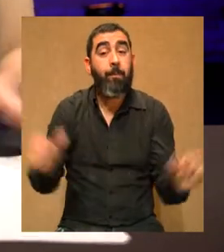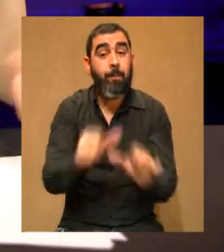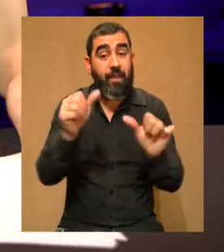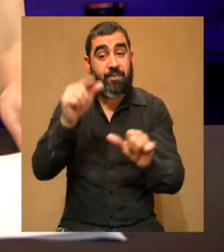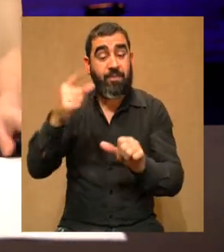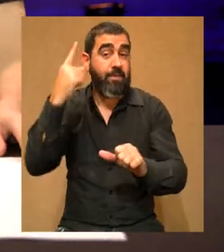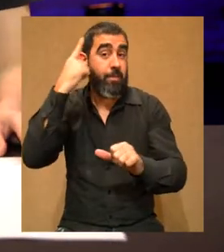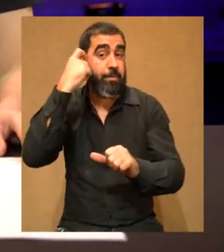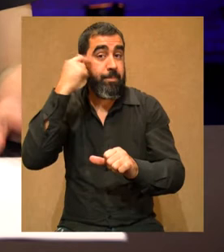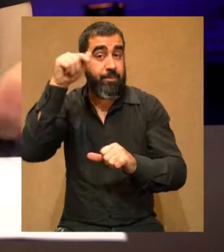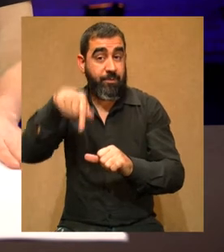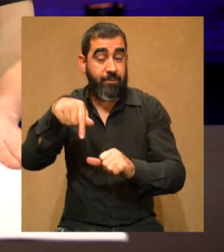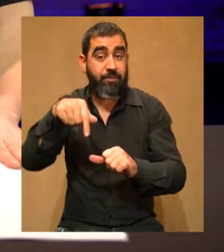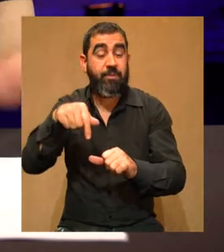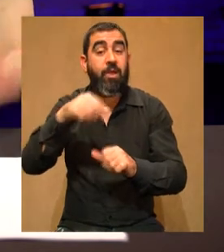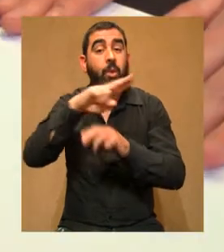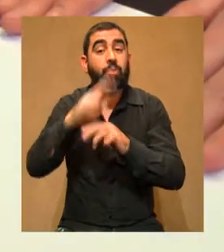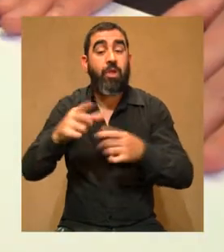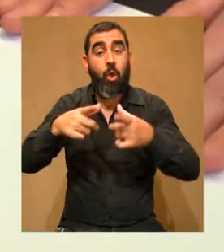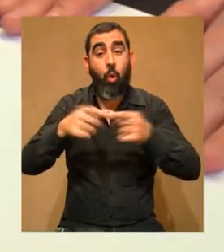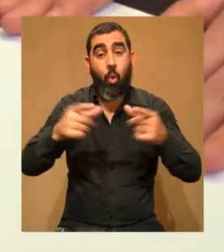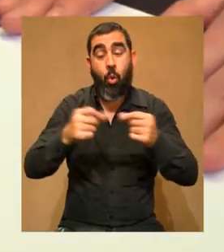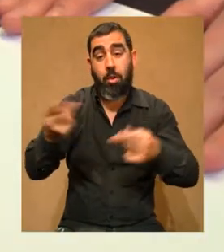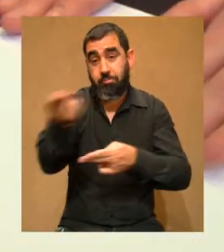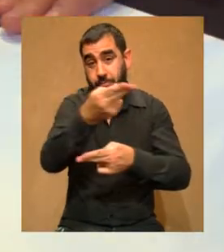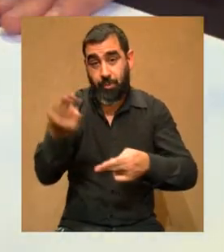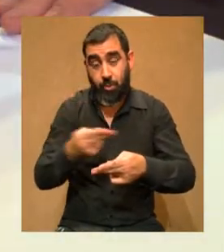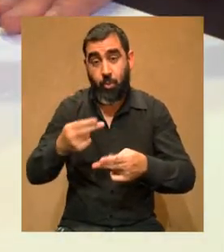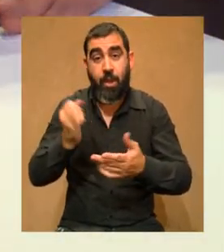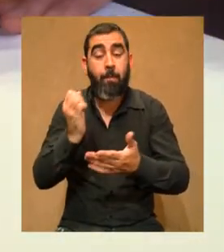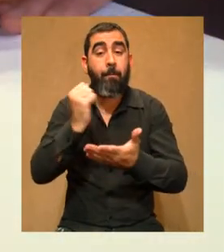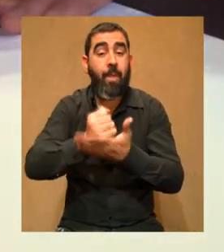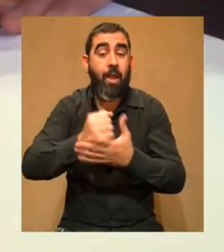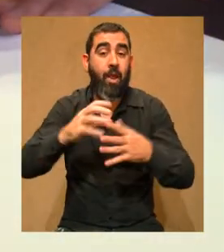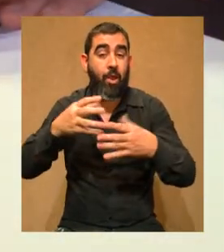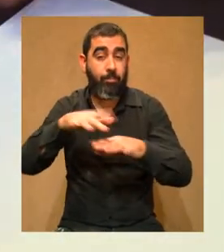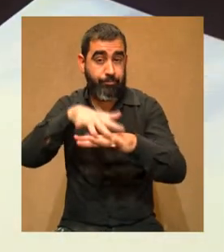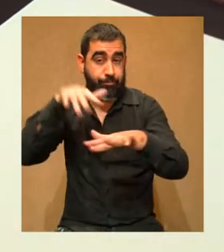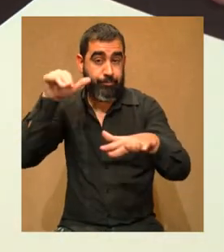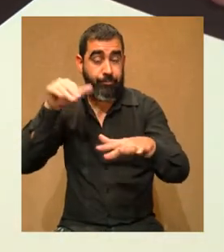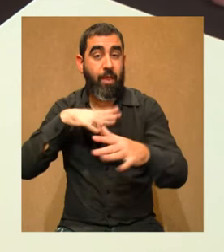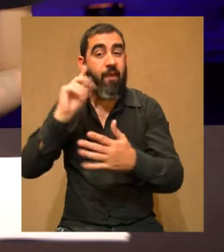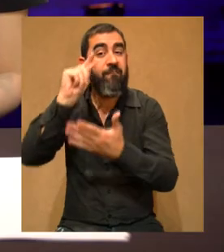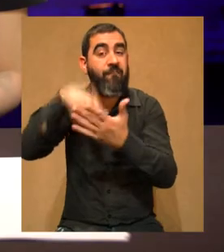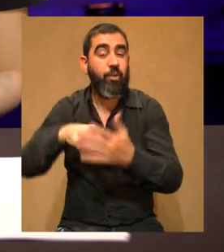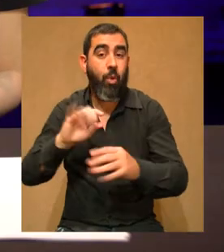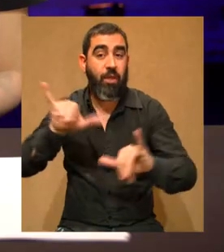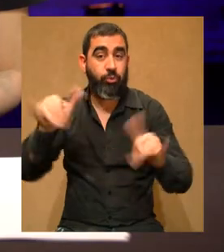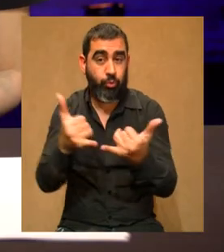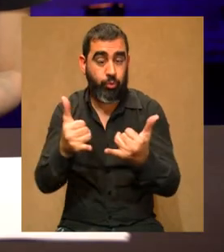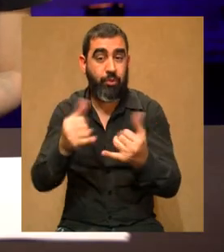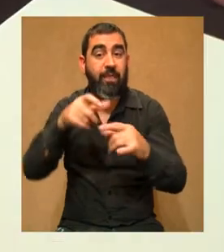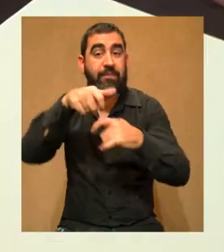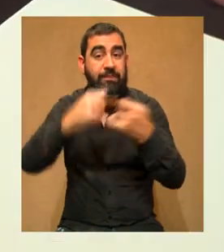hacer este experimento vamos a usar unas hojas para dibujar unos marcadores flu o un permanente azul